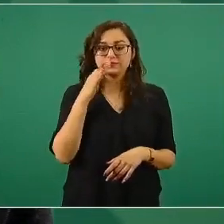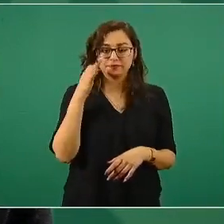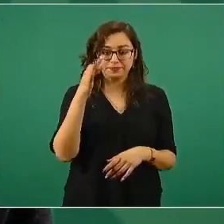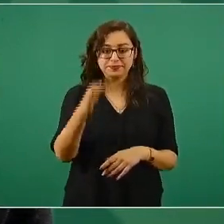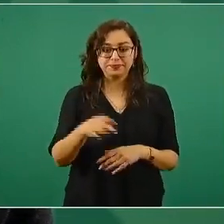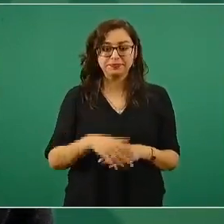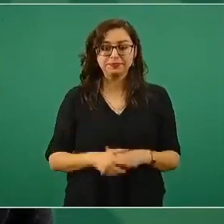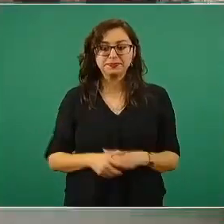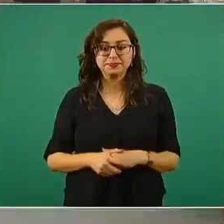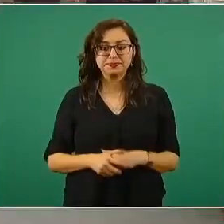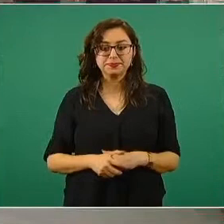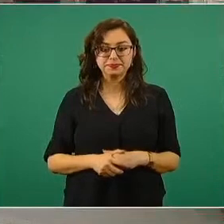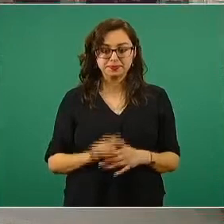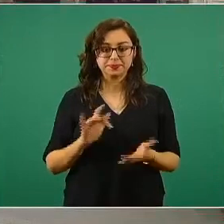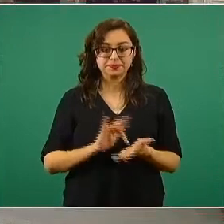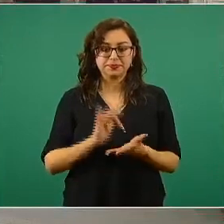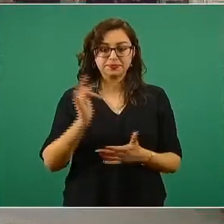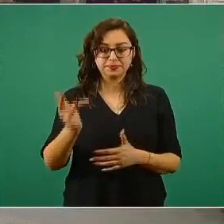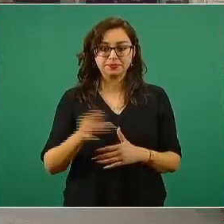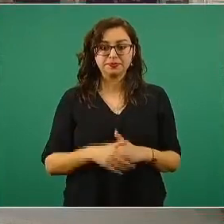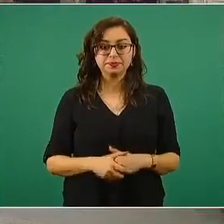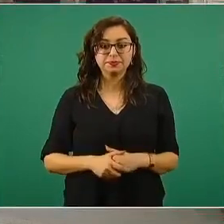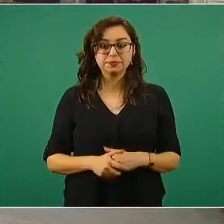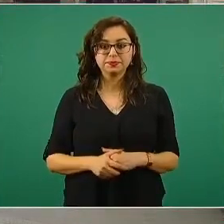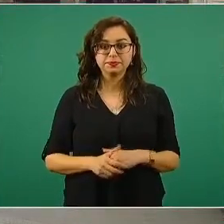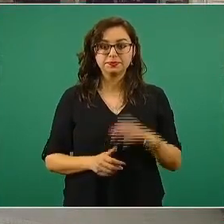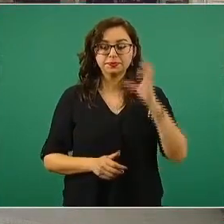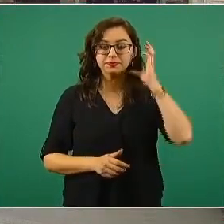mismo espacio. ¿Sí? Gracias. Por favor.